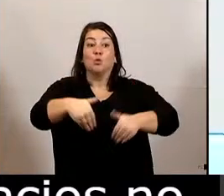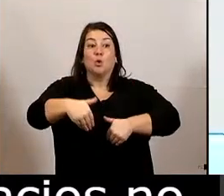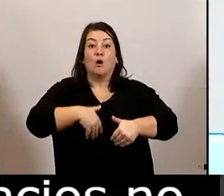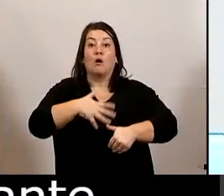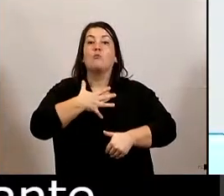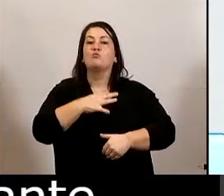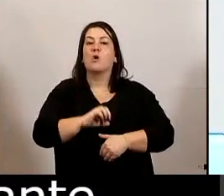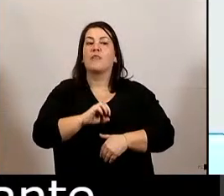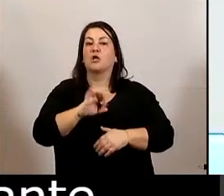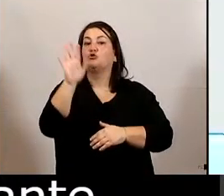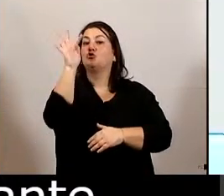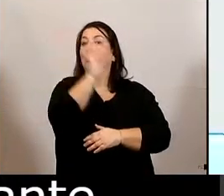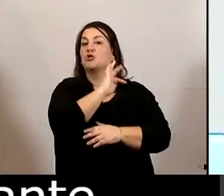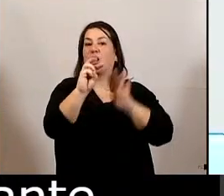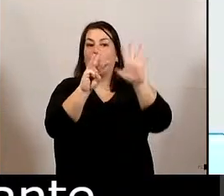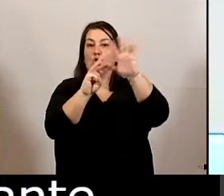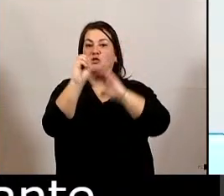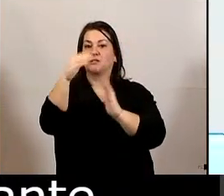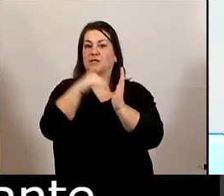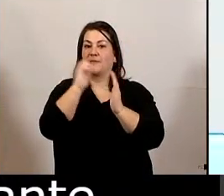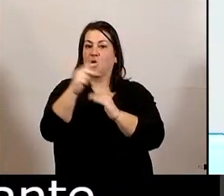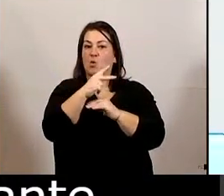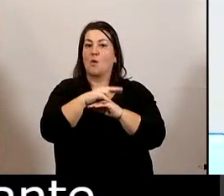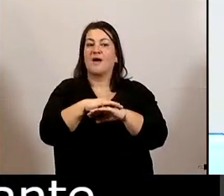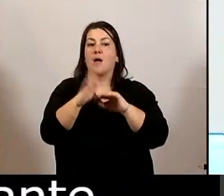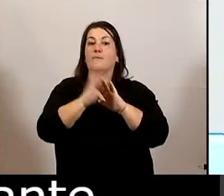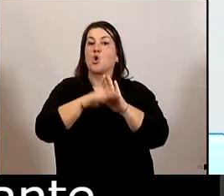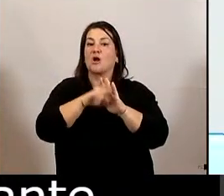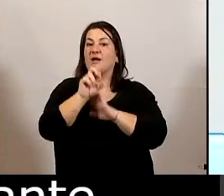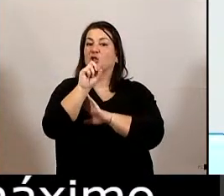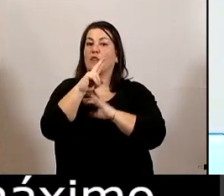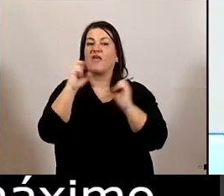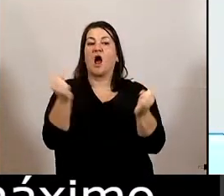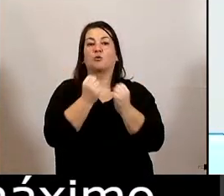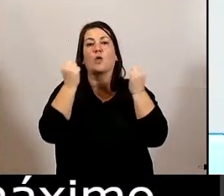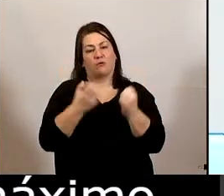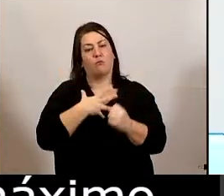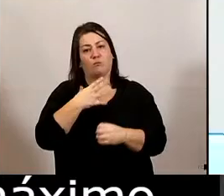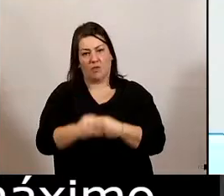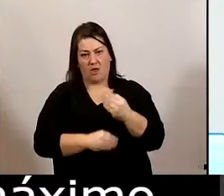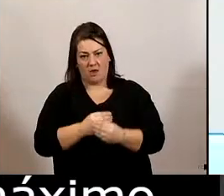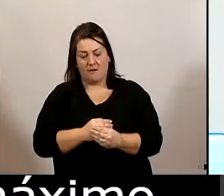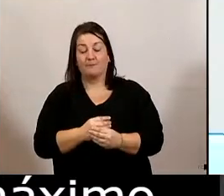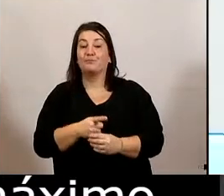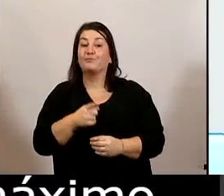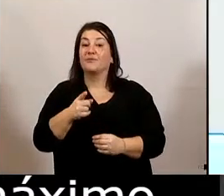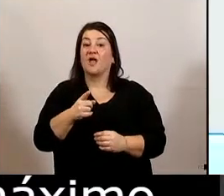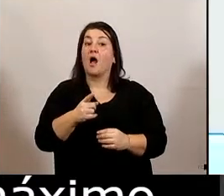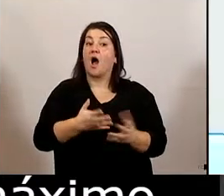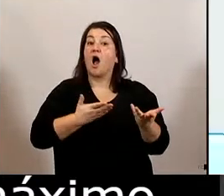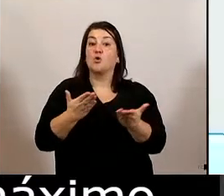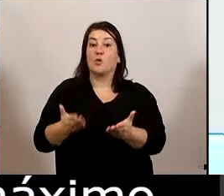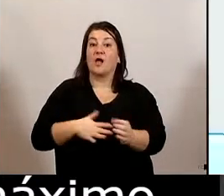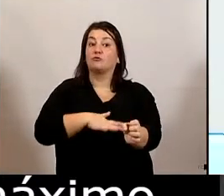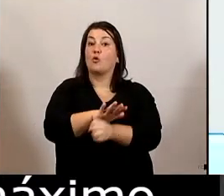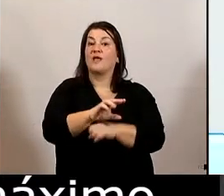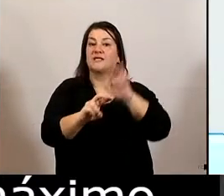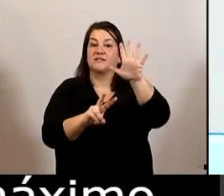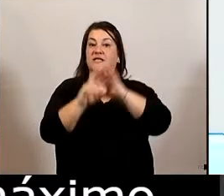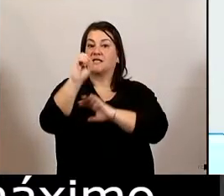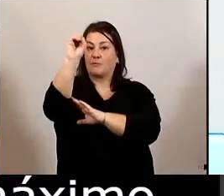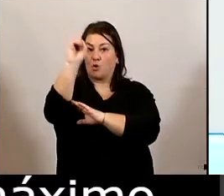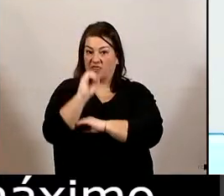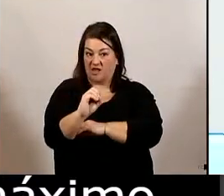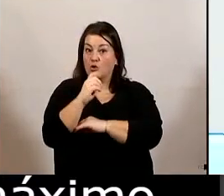hasta 80.000 euros para programar un máximo de 12 actuaciones. Las ayudas cubrirán hasta el 70% del caché